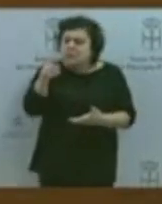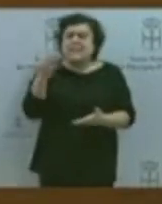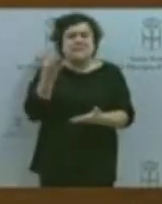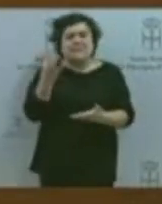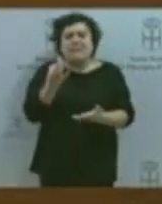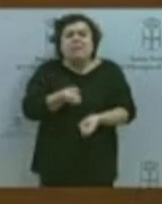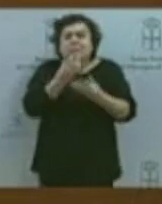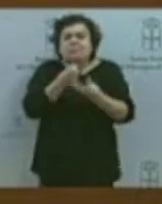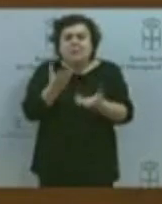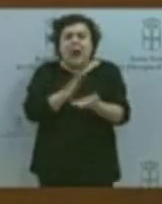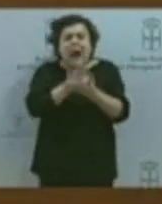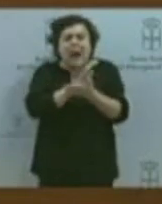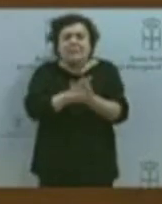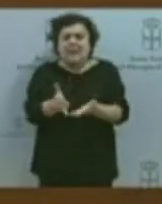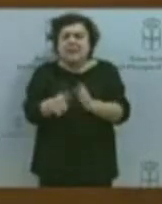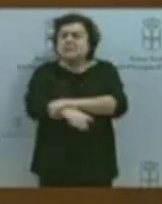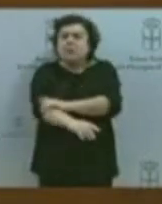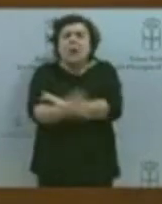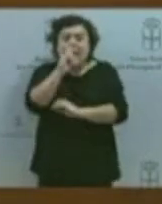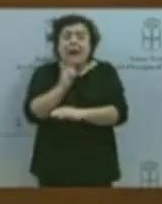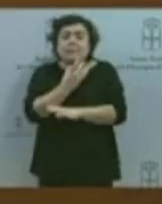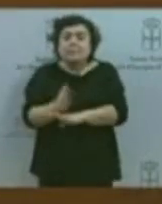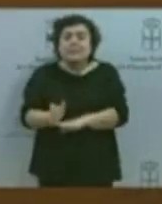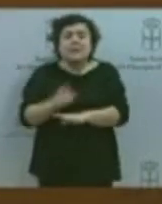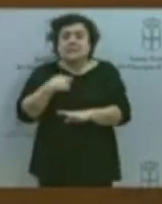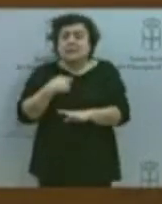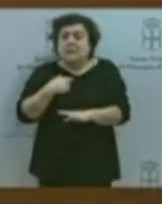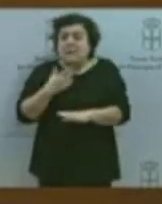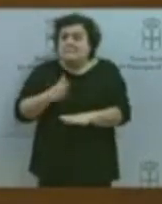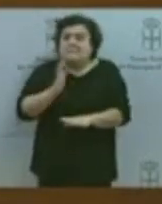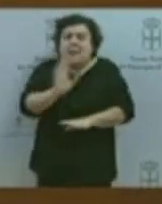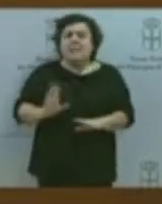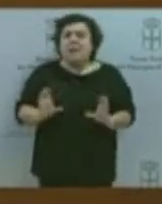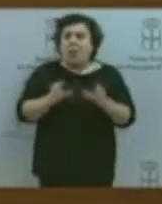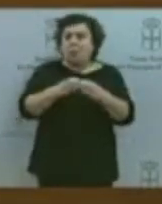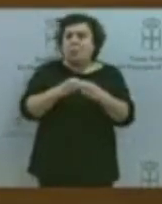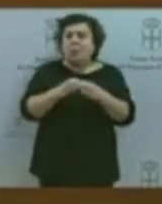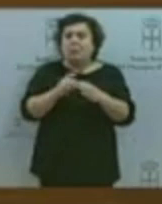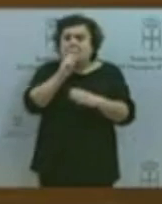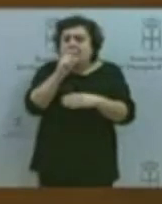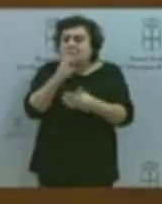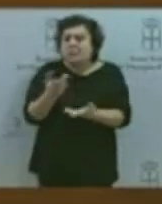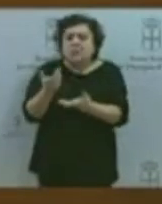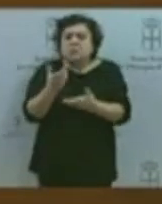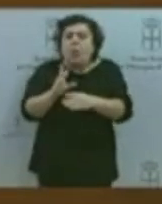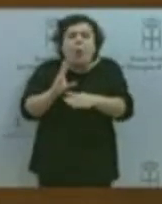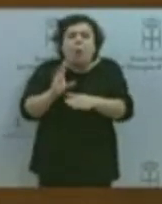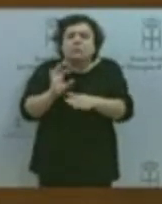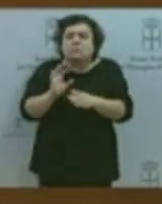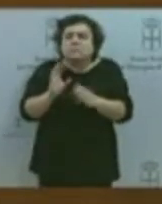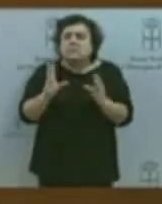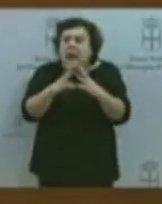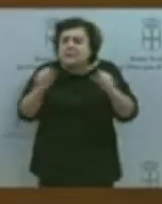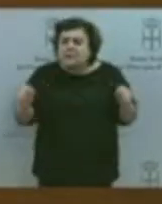propio partido se entienden entre sí. La imagen que están dando es que la consejería no tiene ningún peso frente a las corporaciones locales. Eso no puede ser, señora